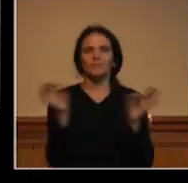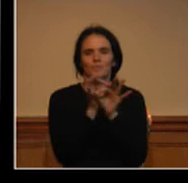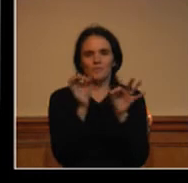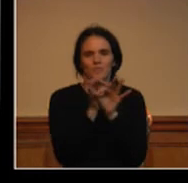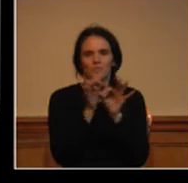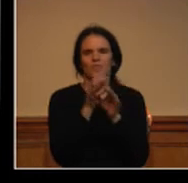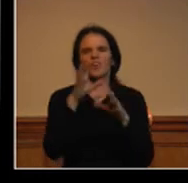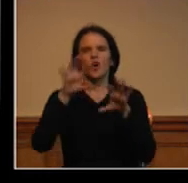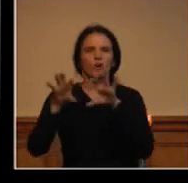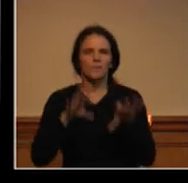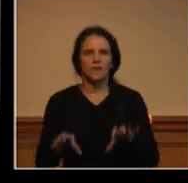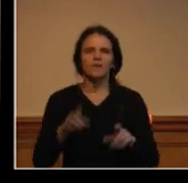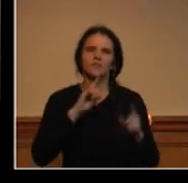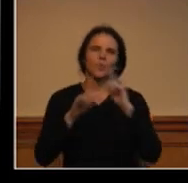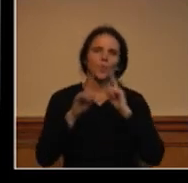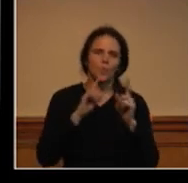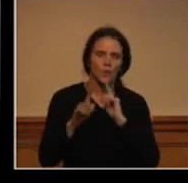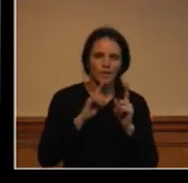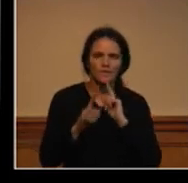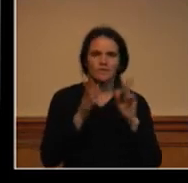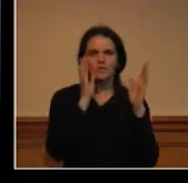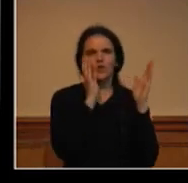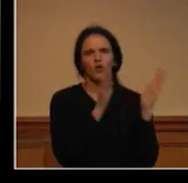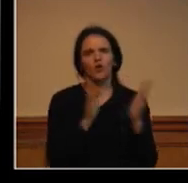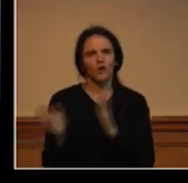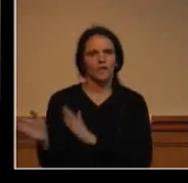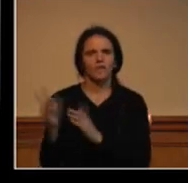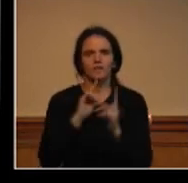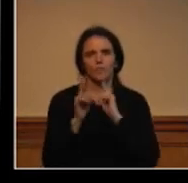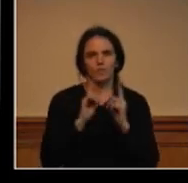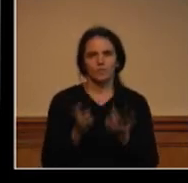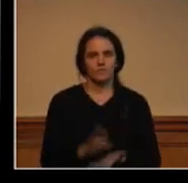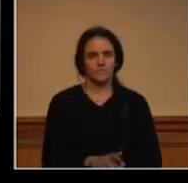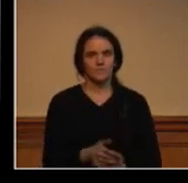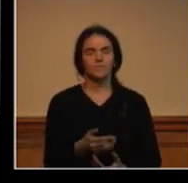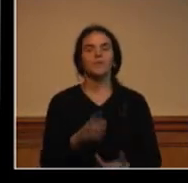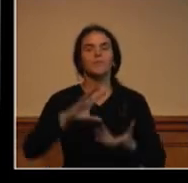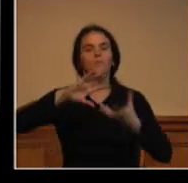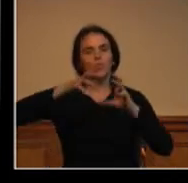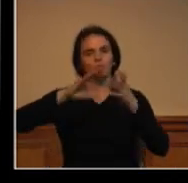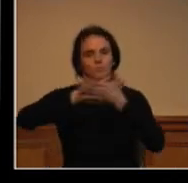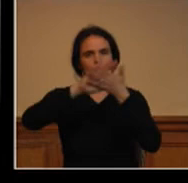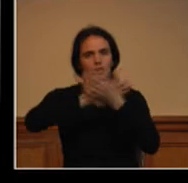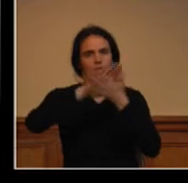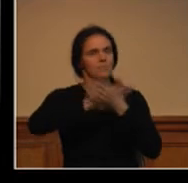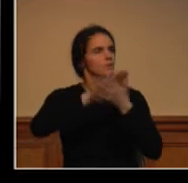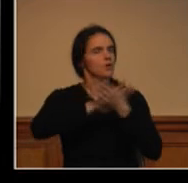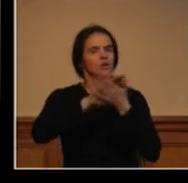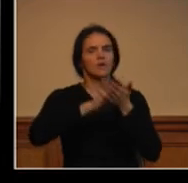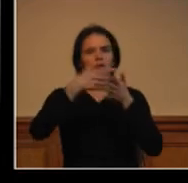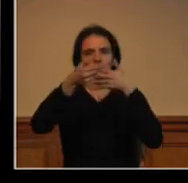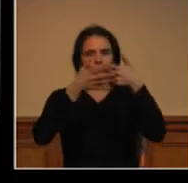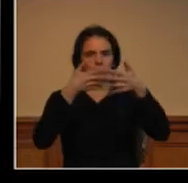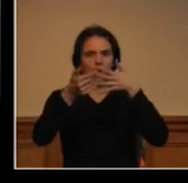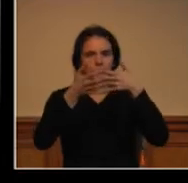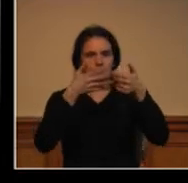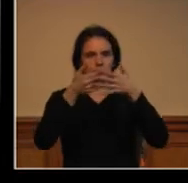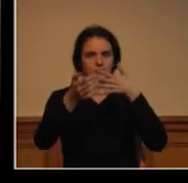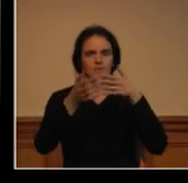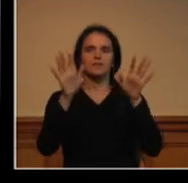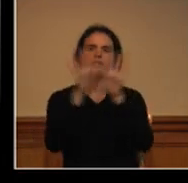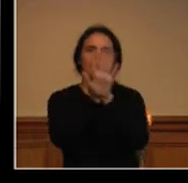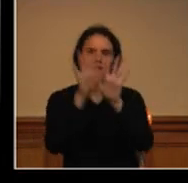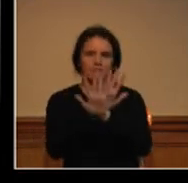tiene objetos, cuentos y ordenamiento de historias. Tenemos el mundo de reserva natural,